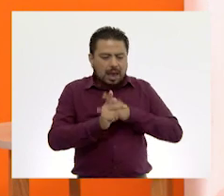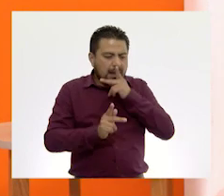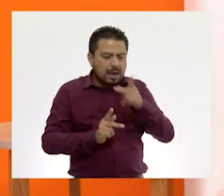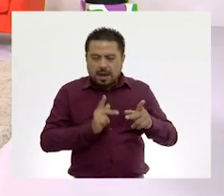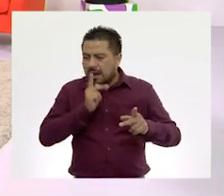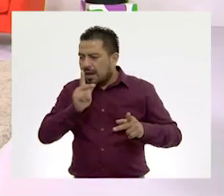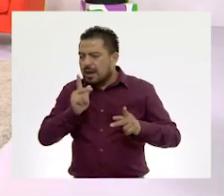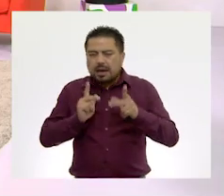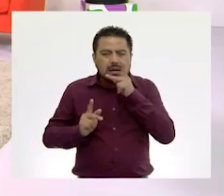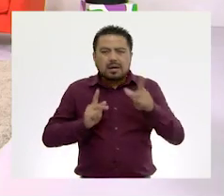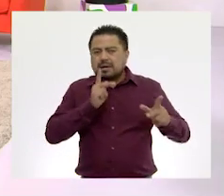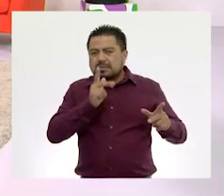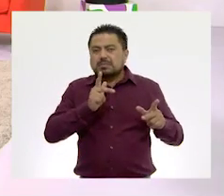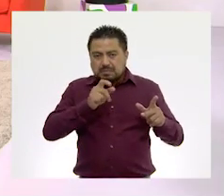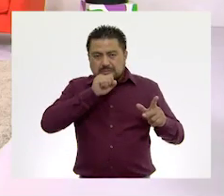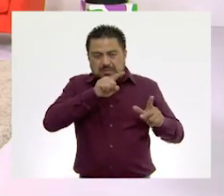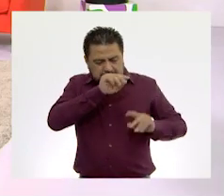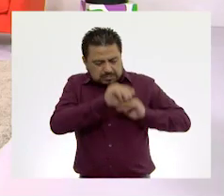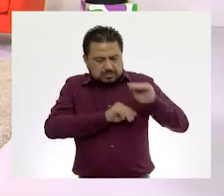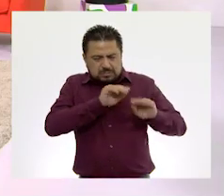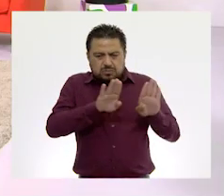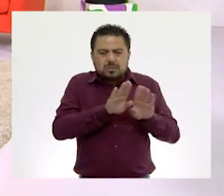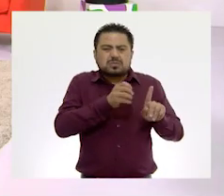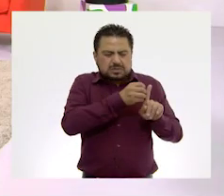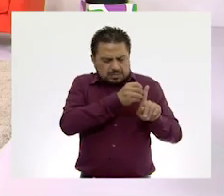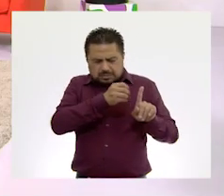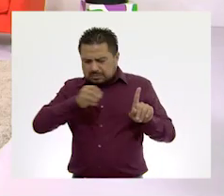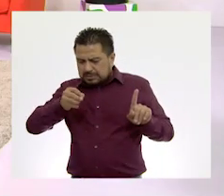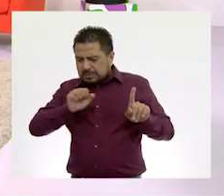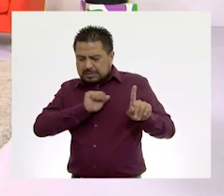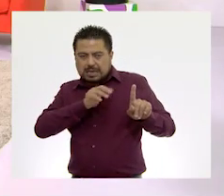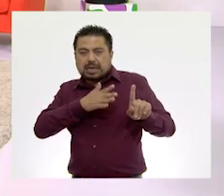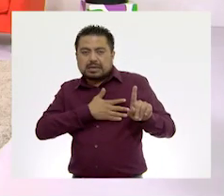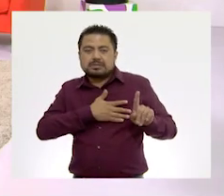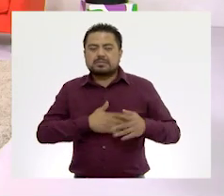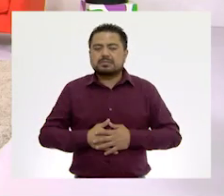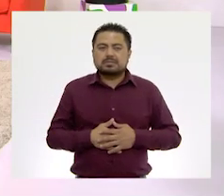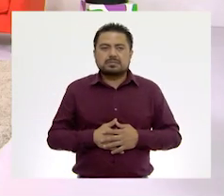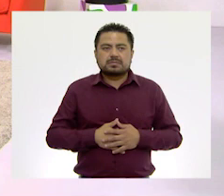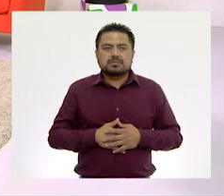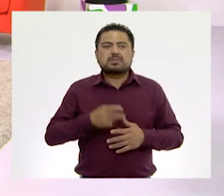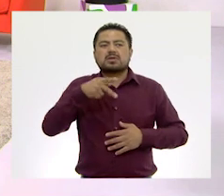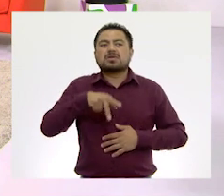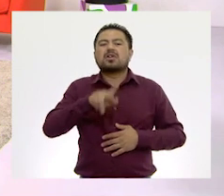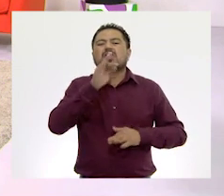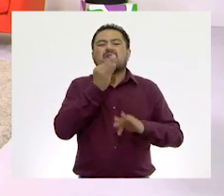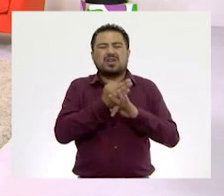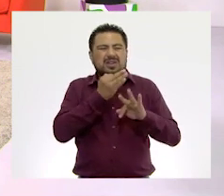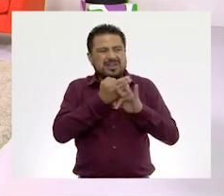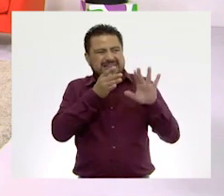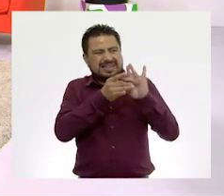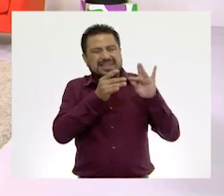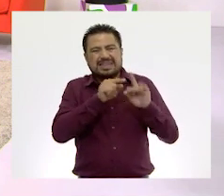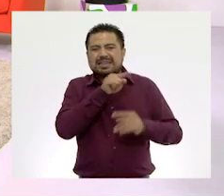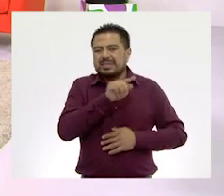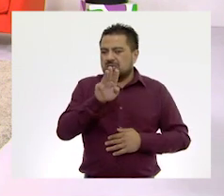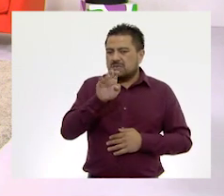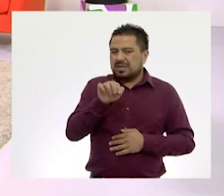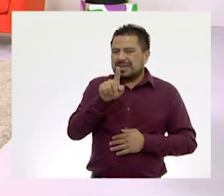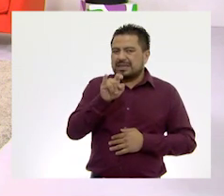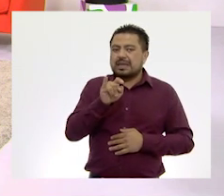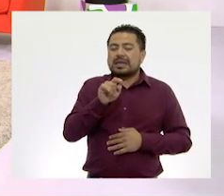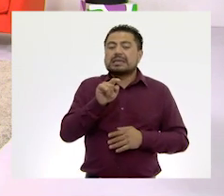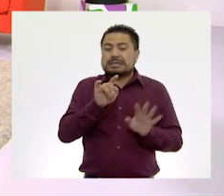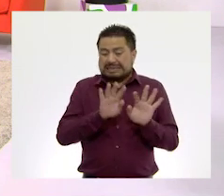más vocabulario, pero también esta estructura de cómo se escribe el español. Okay. Pero como dice Wendy, ahorita es el momento para